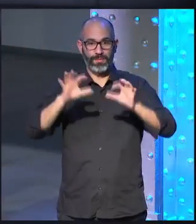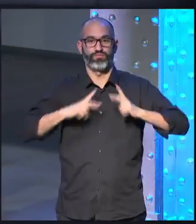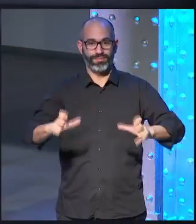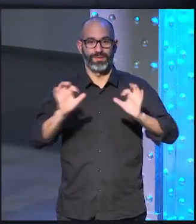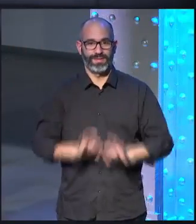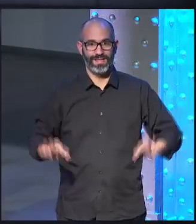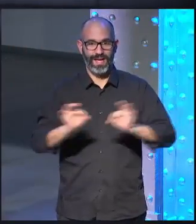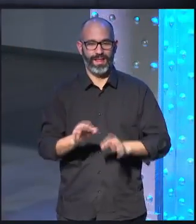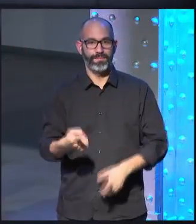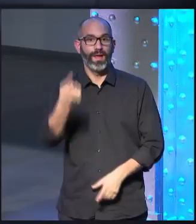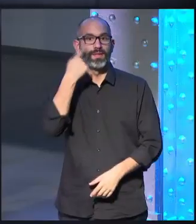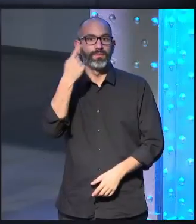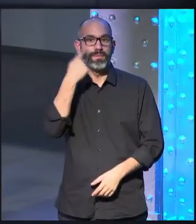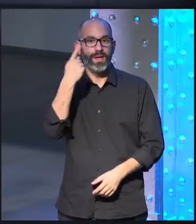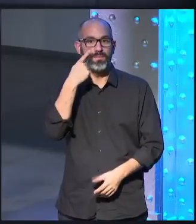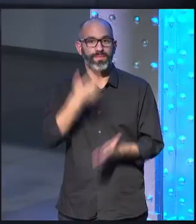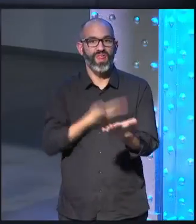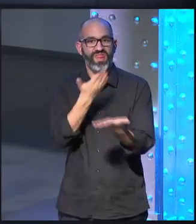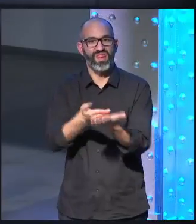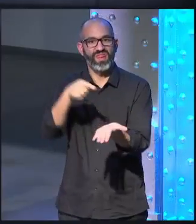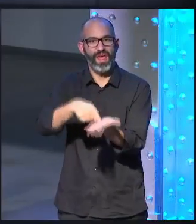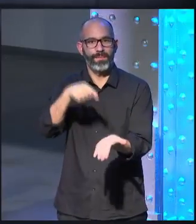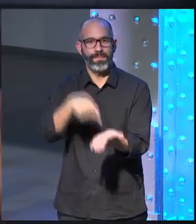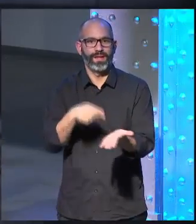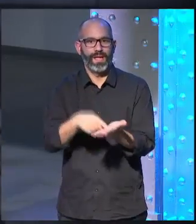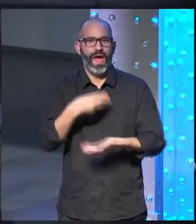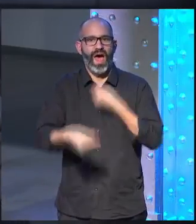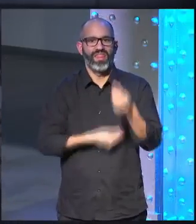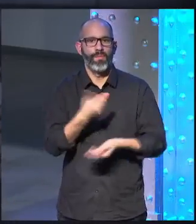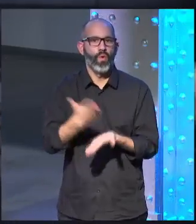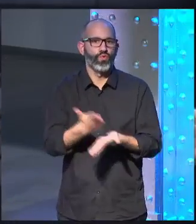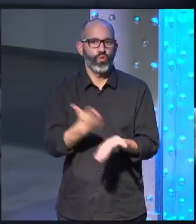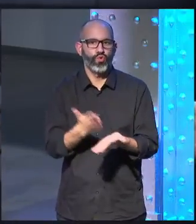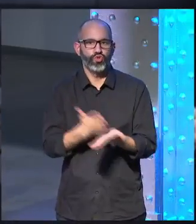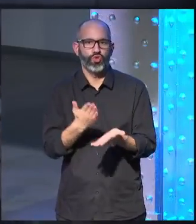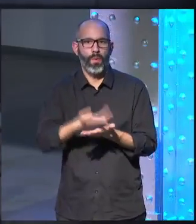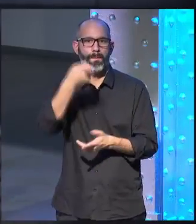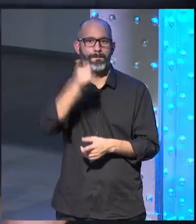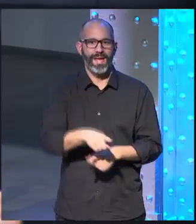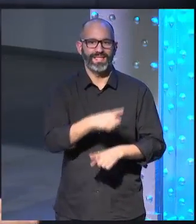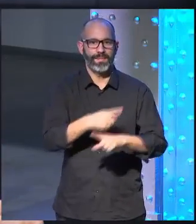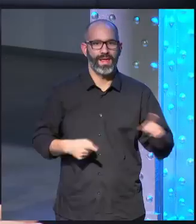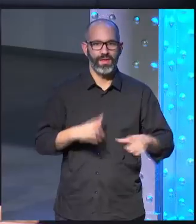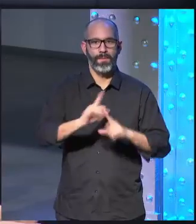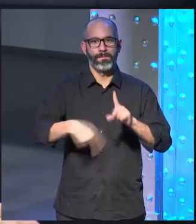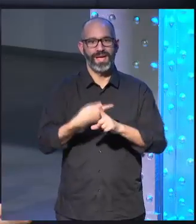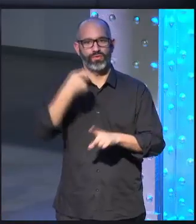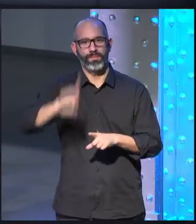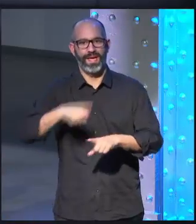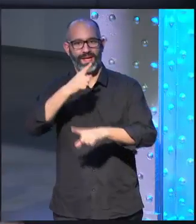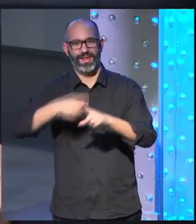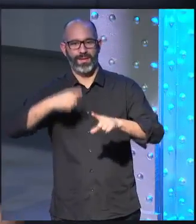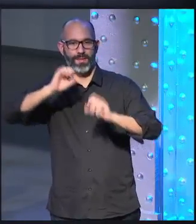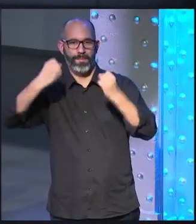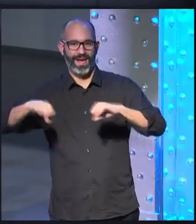Y claro, llegamos con esa demanda y decimos, bueno, pues hagamos un curso de mes y medio y un mes y medio de prácticas a nuestras